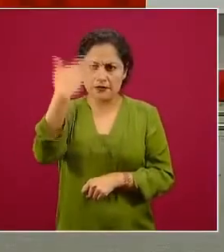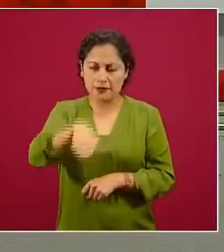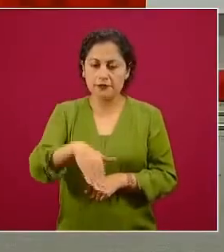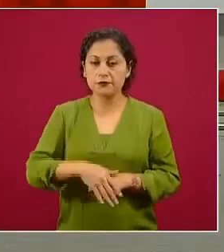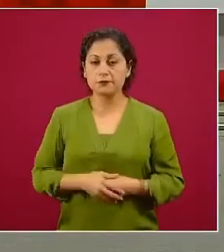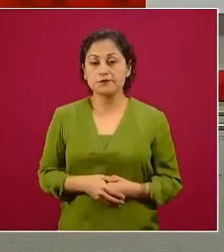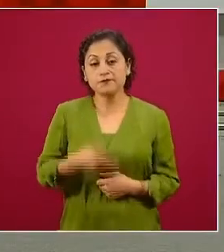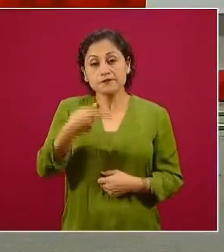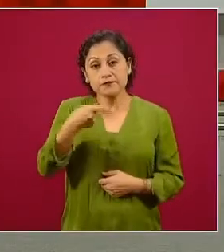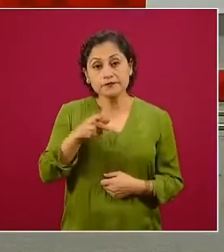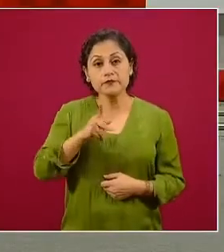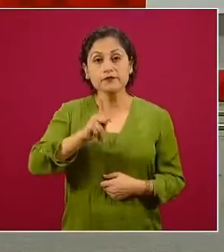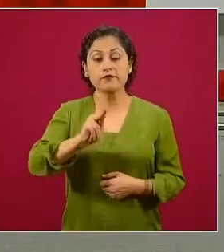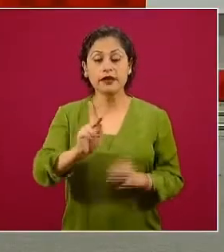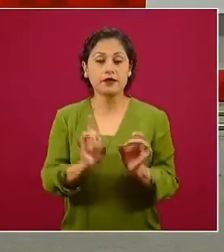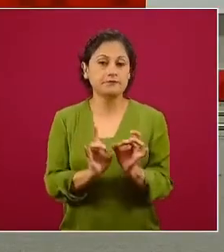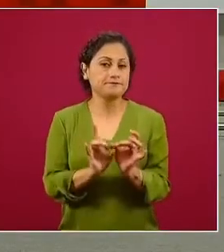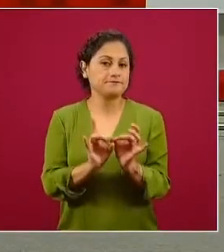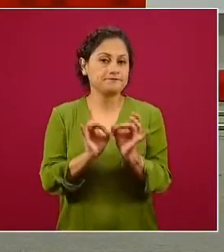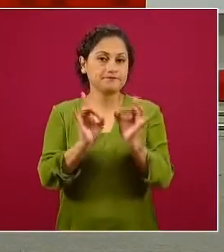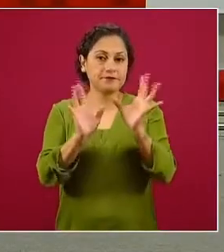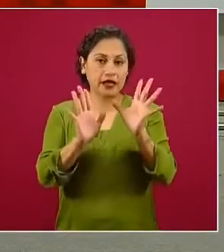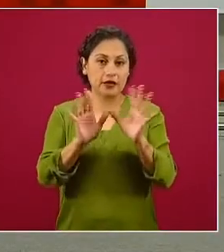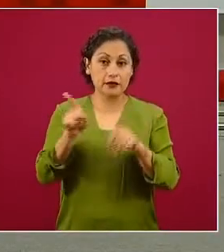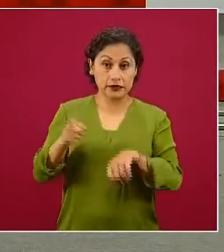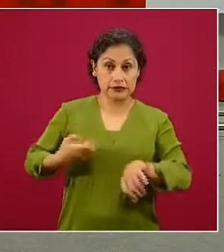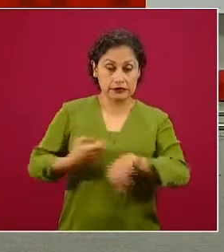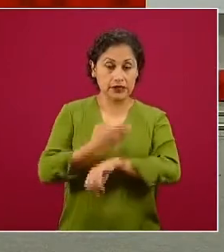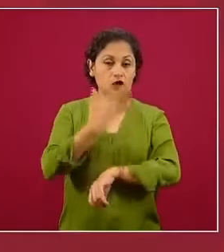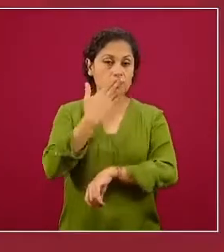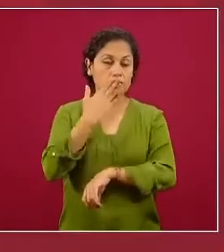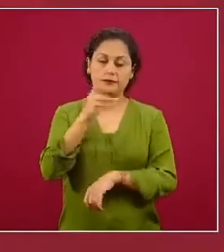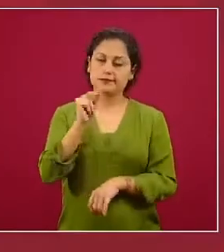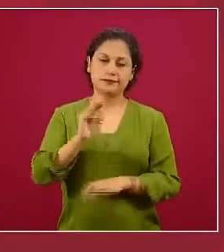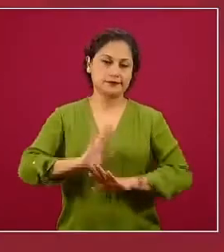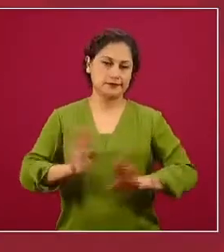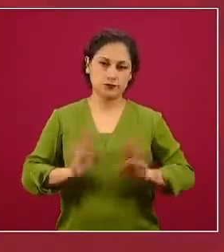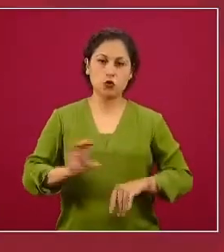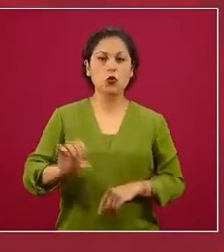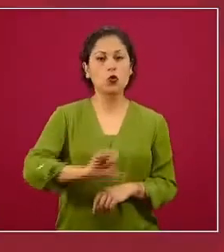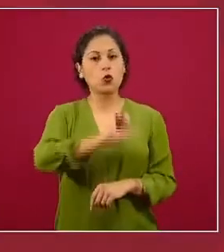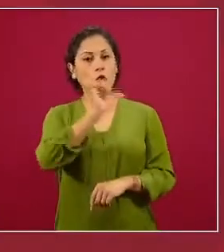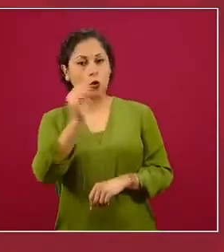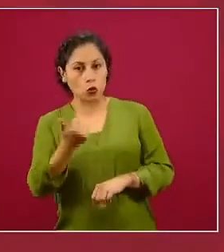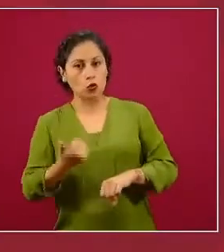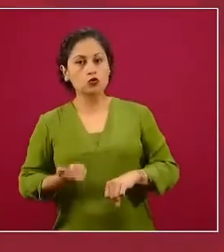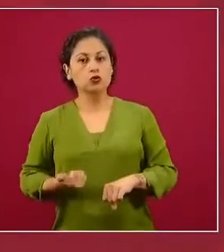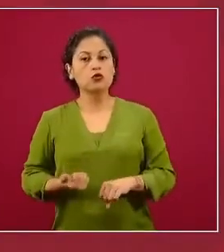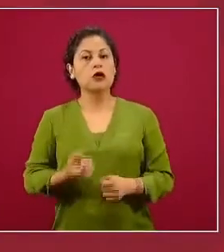en algunos casos, no es el caso de Sonora, en algunos casos